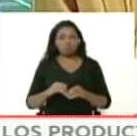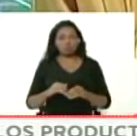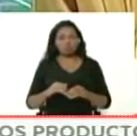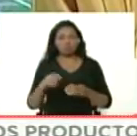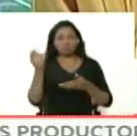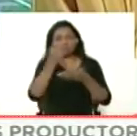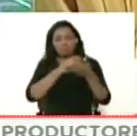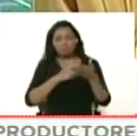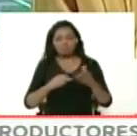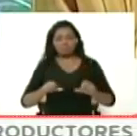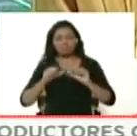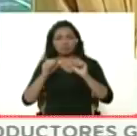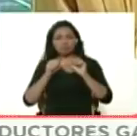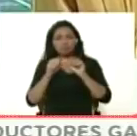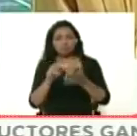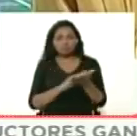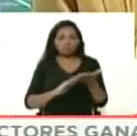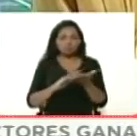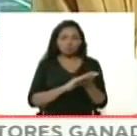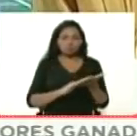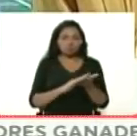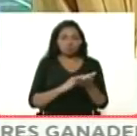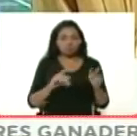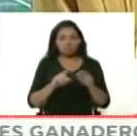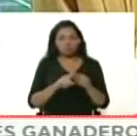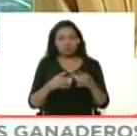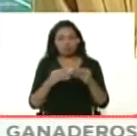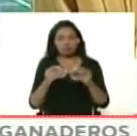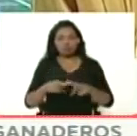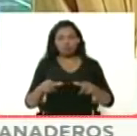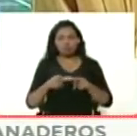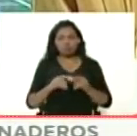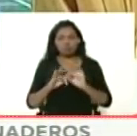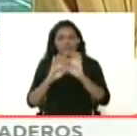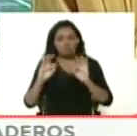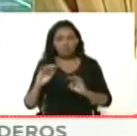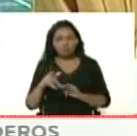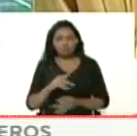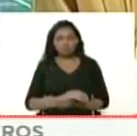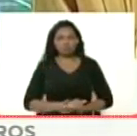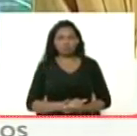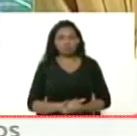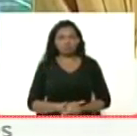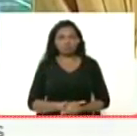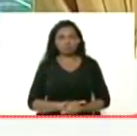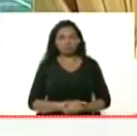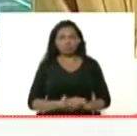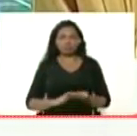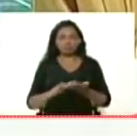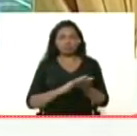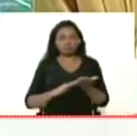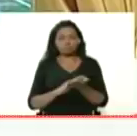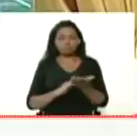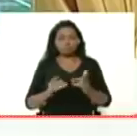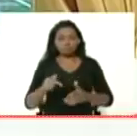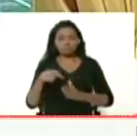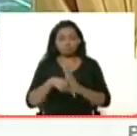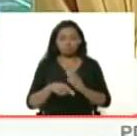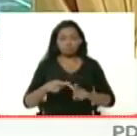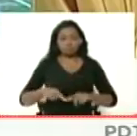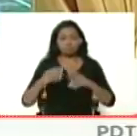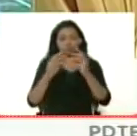avance, su mapa de soluciones. Todos los sectores deben tener su mapa de soluciones. Dentro del esquema de una